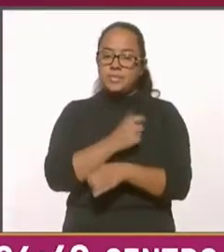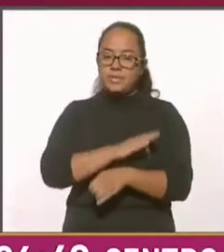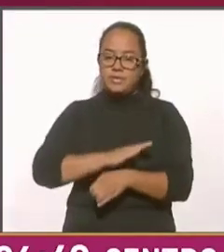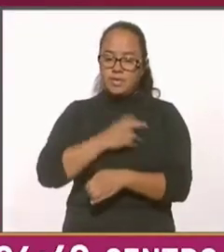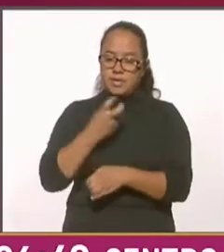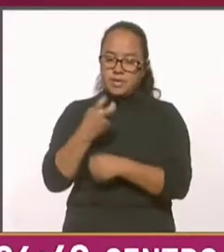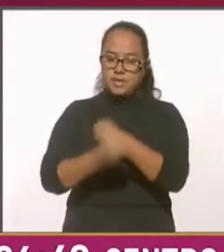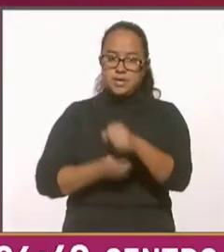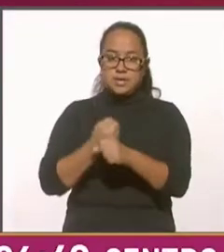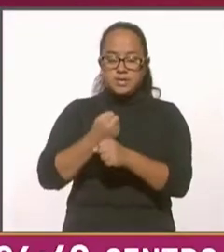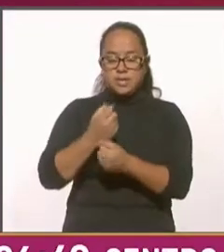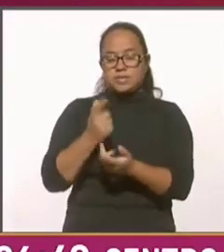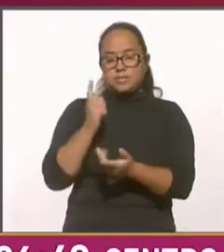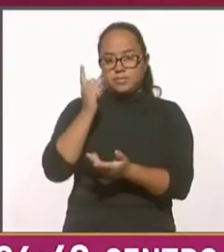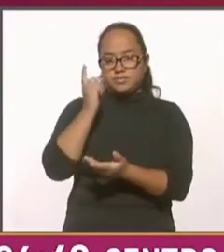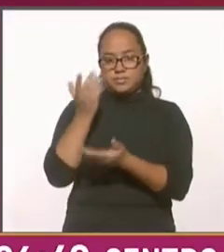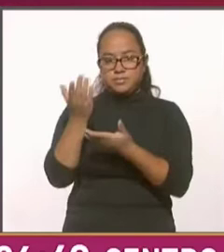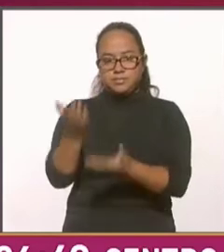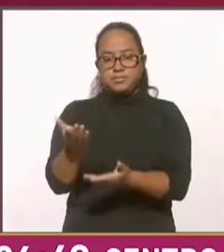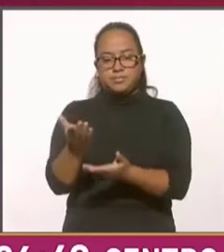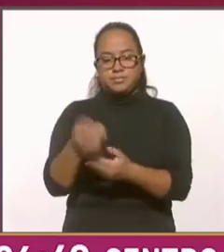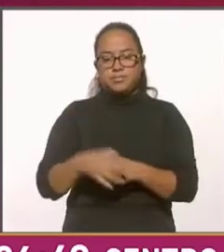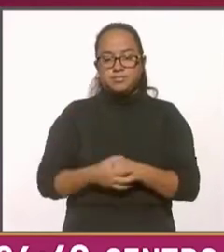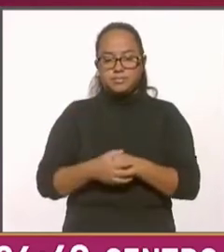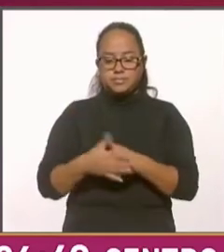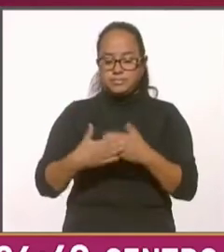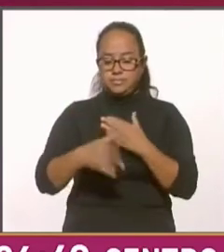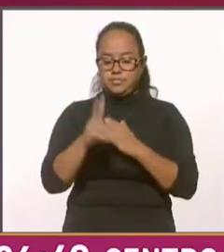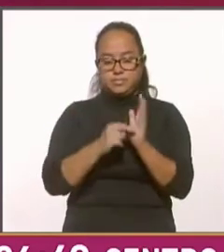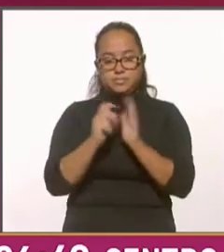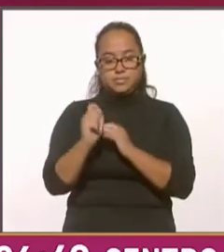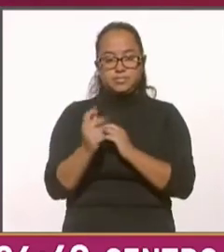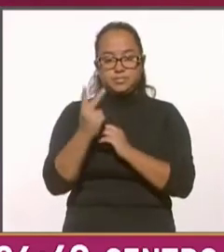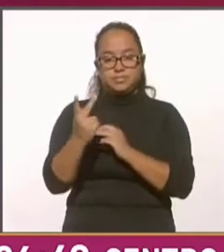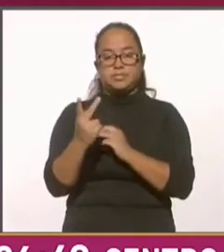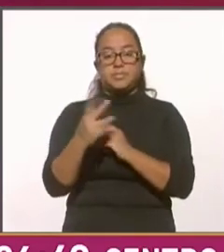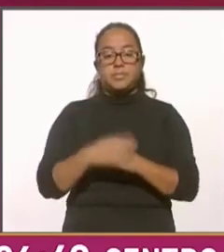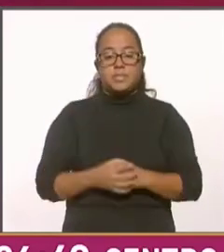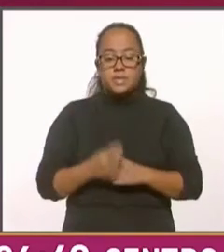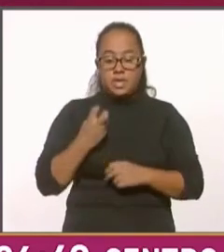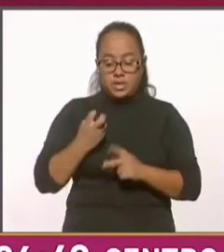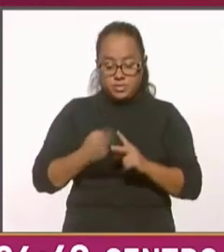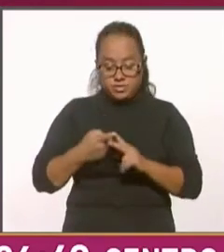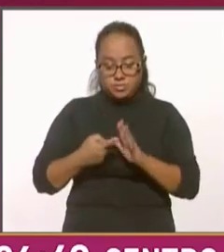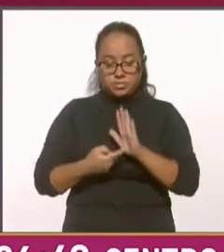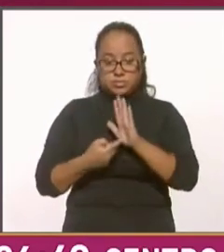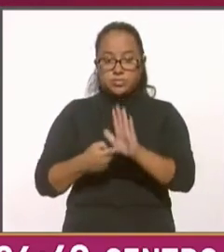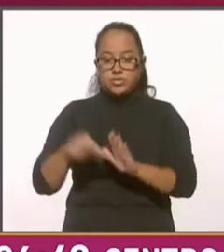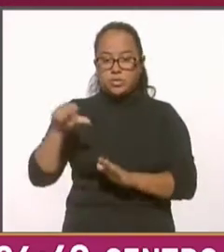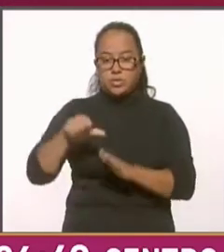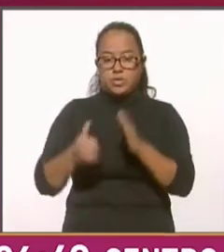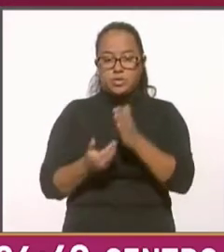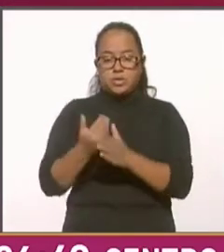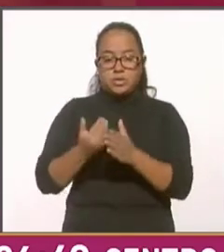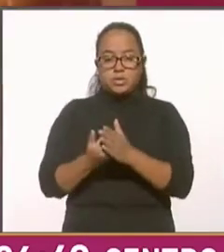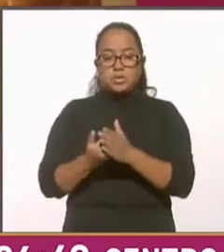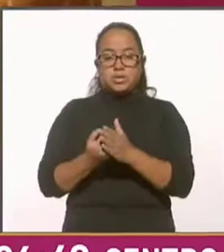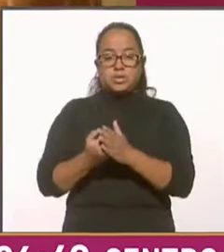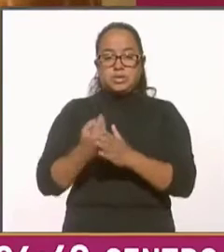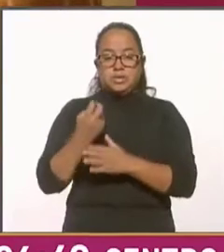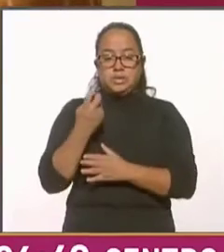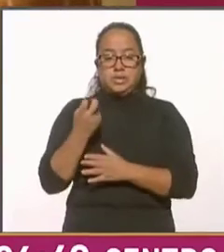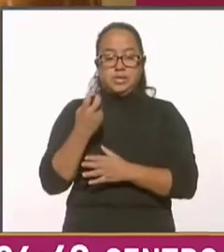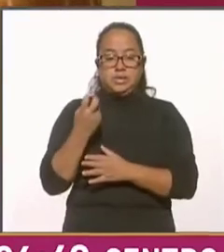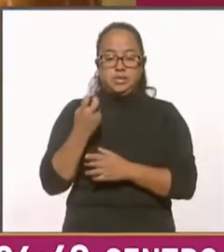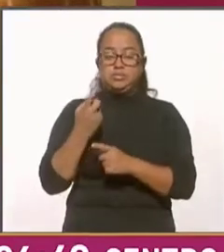mejor para este 2022. Yo creo que los datos que te voy a presentar esta mañana nos ponen en una